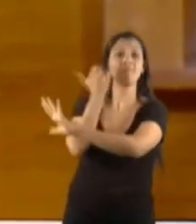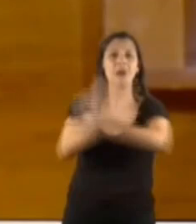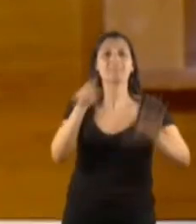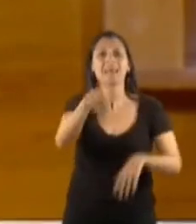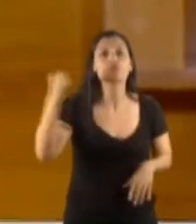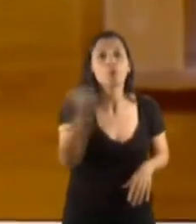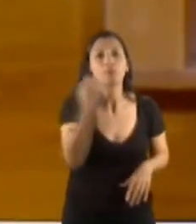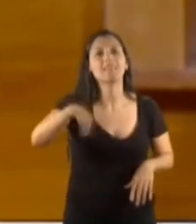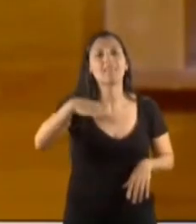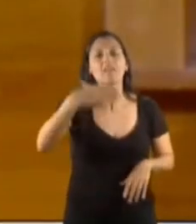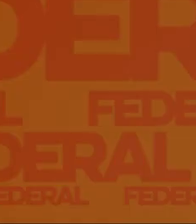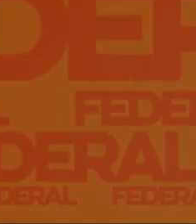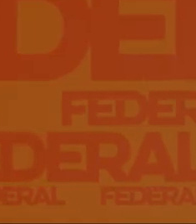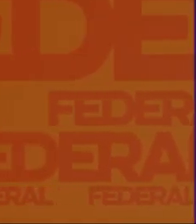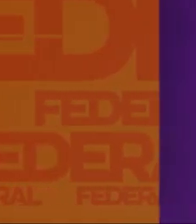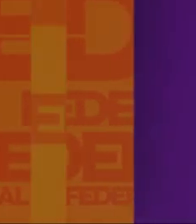estado